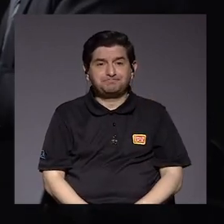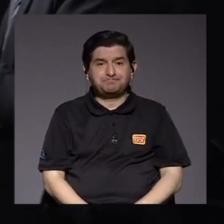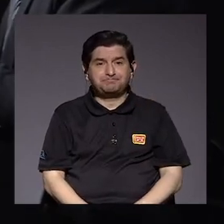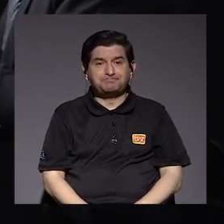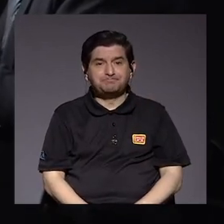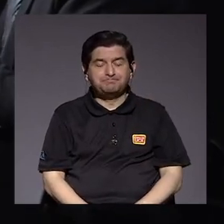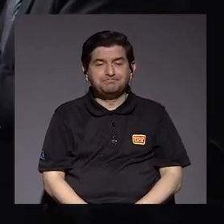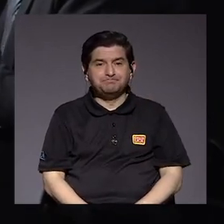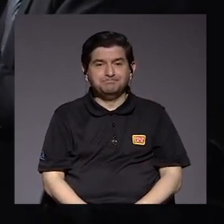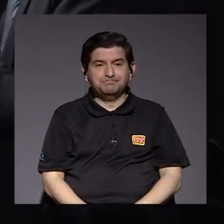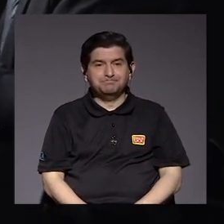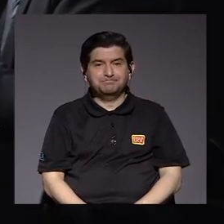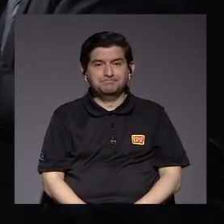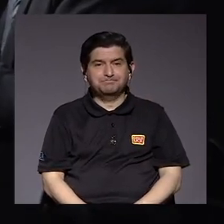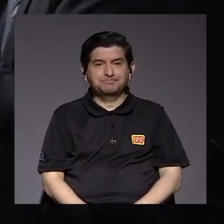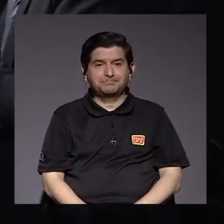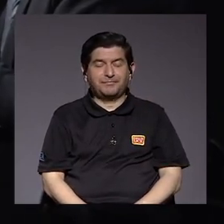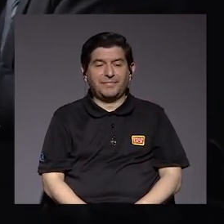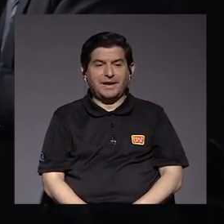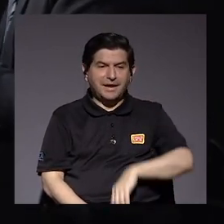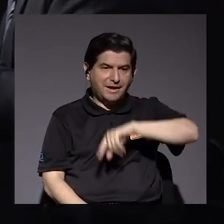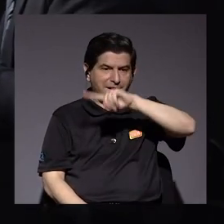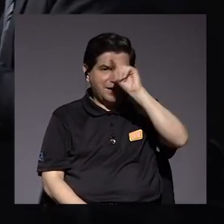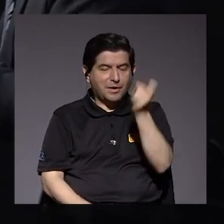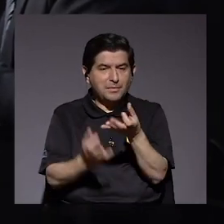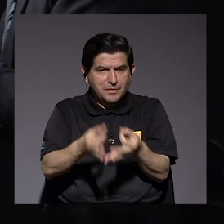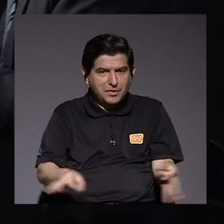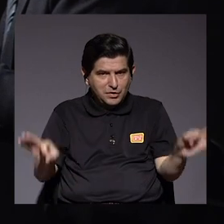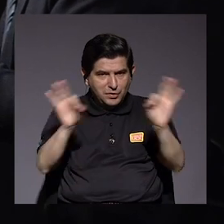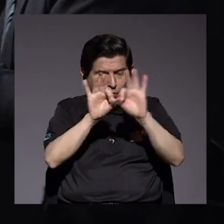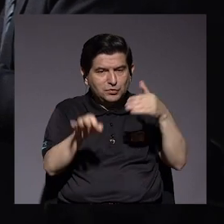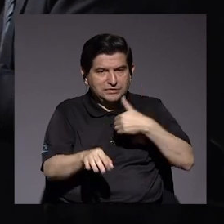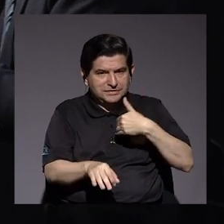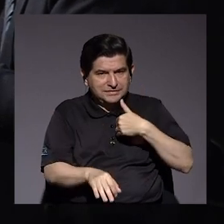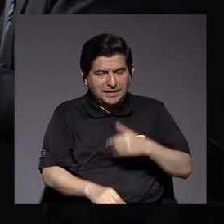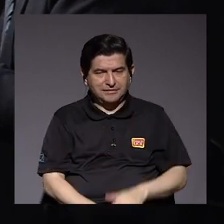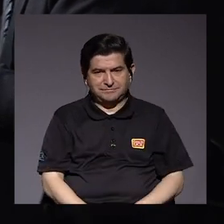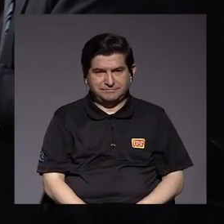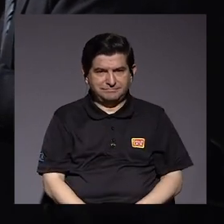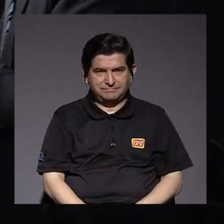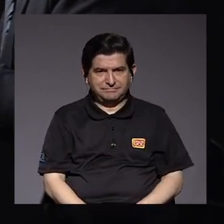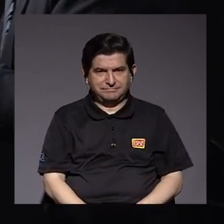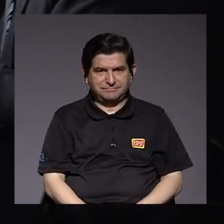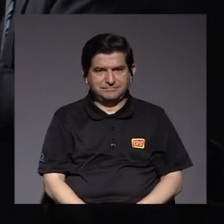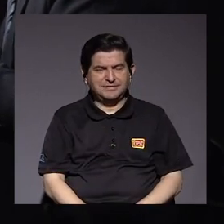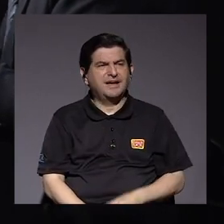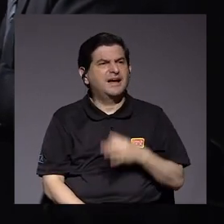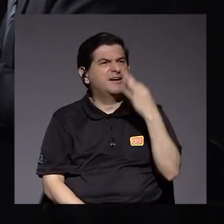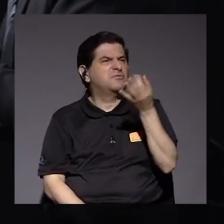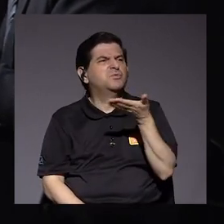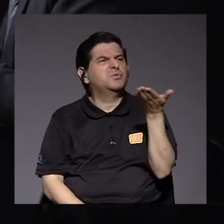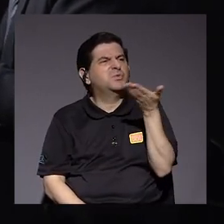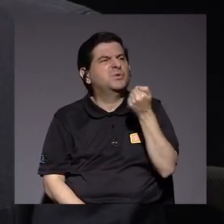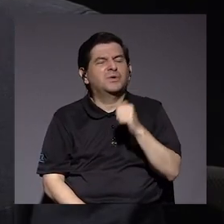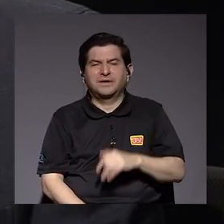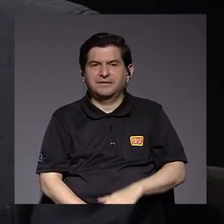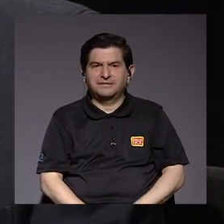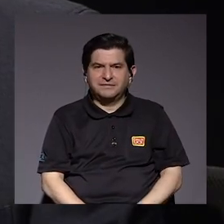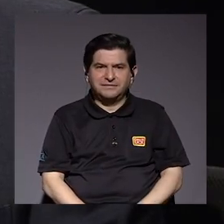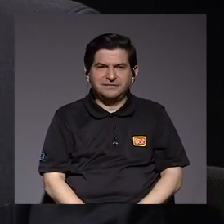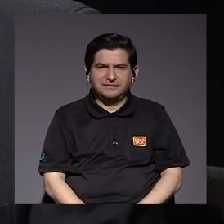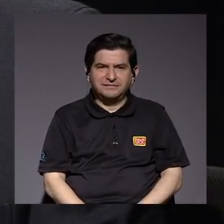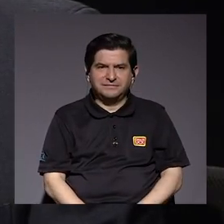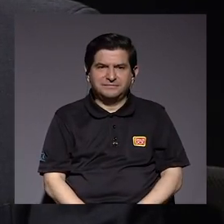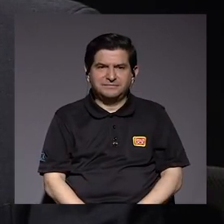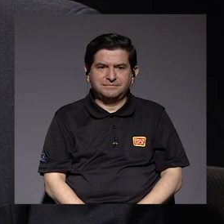bueno mire hay una pregunta clave que es que nos puede esperar bueno